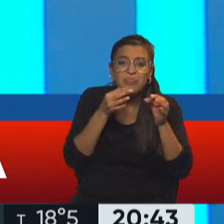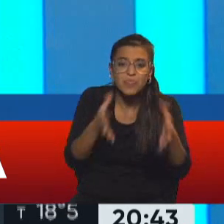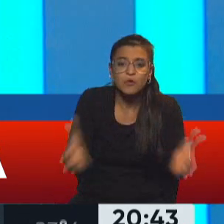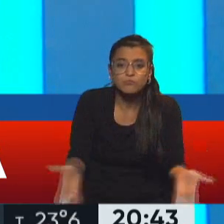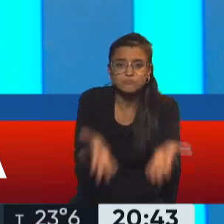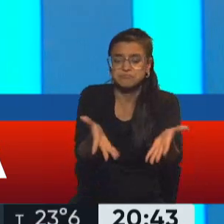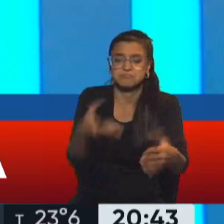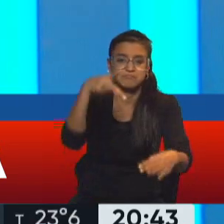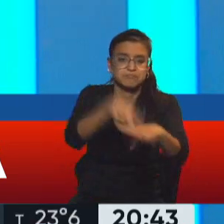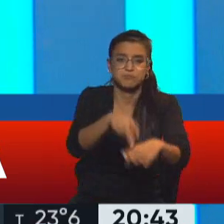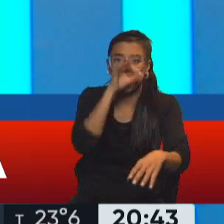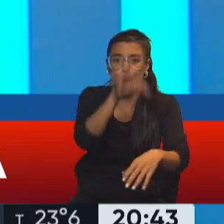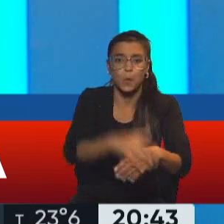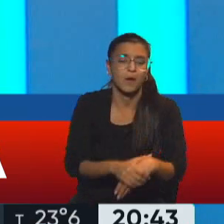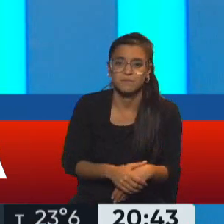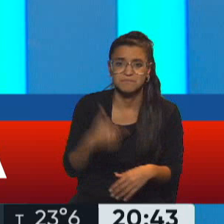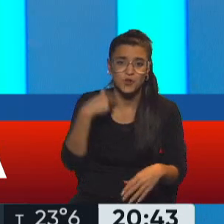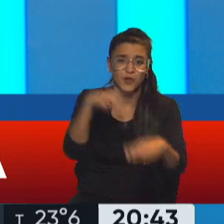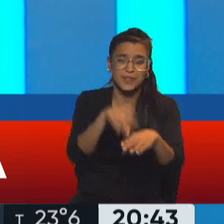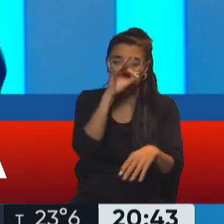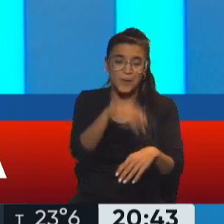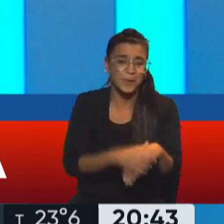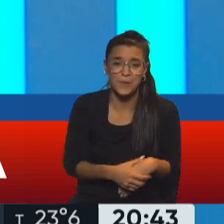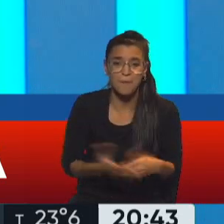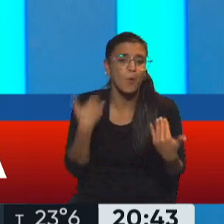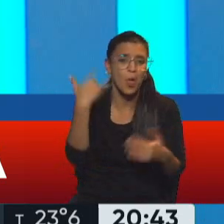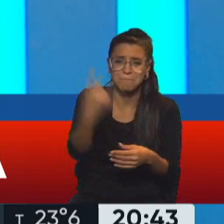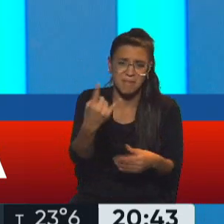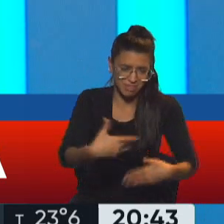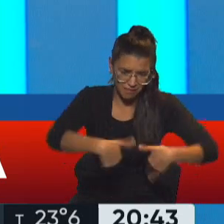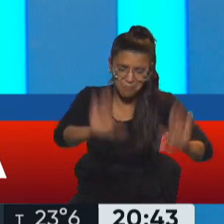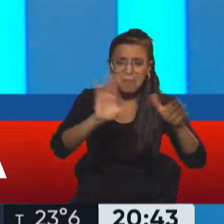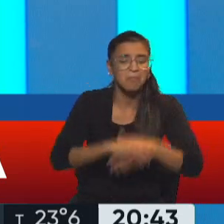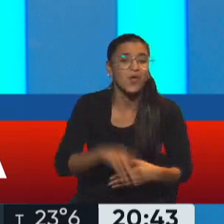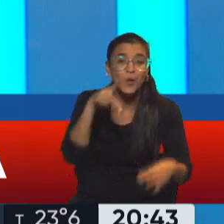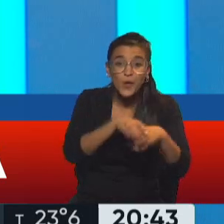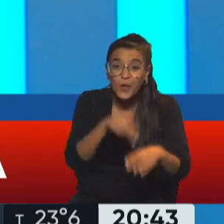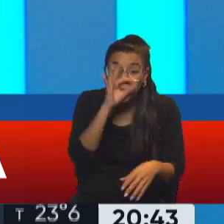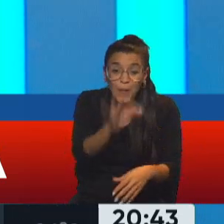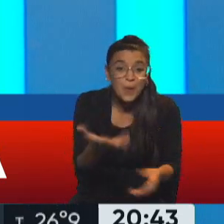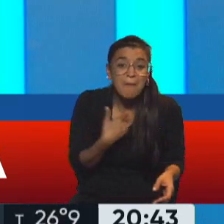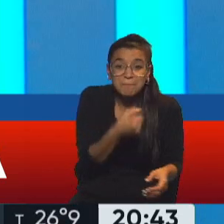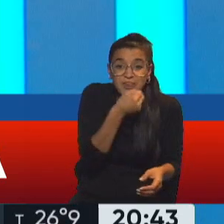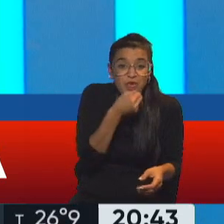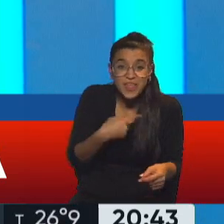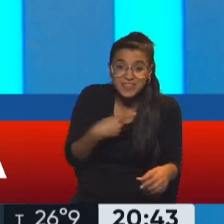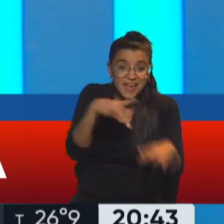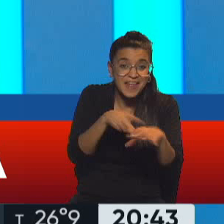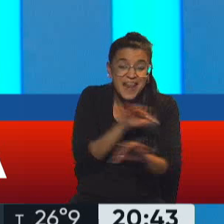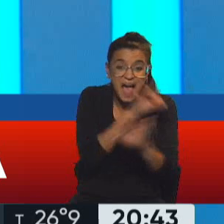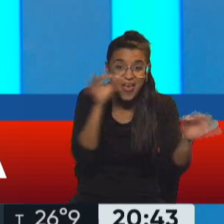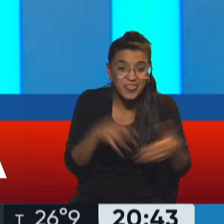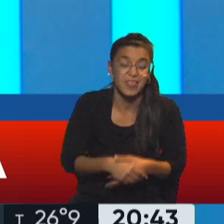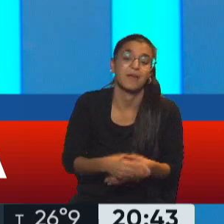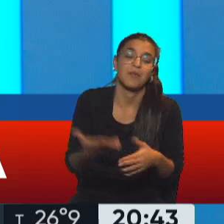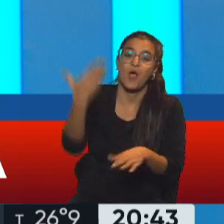voy a interrumpir nunca, bajo ningún concepto. Podés mentir descaradamente. Y el periodista no tiene, además, la